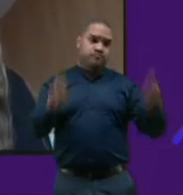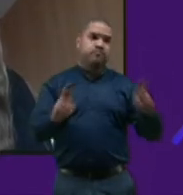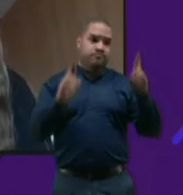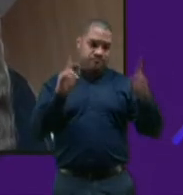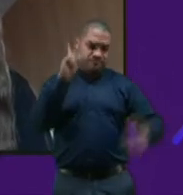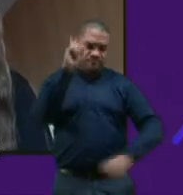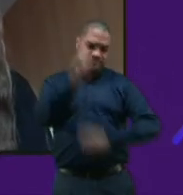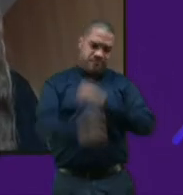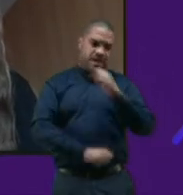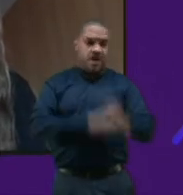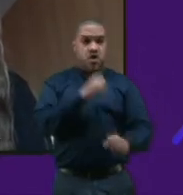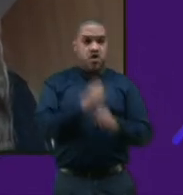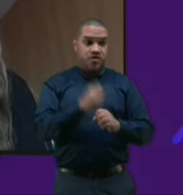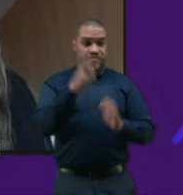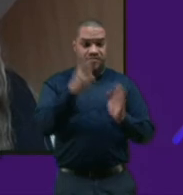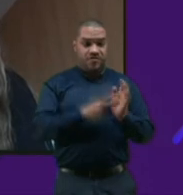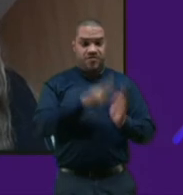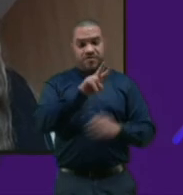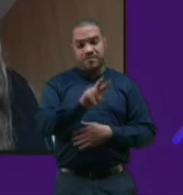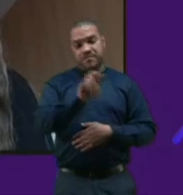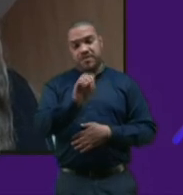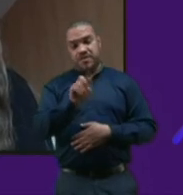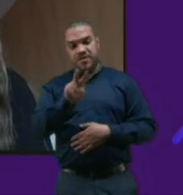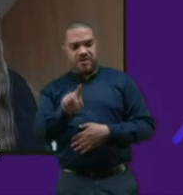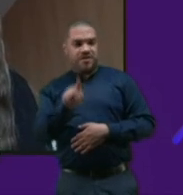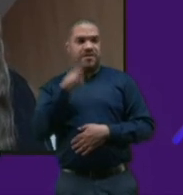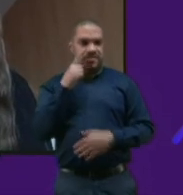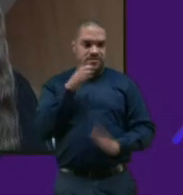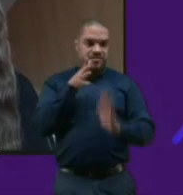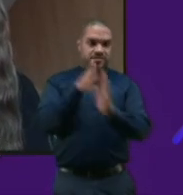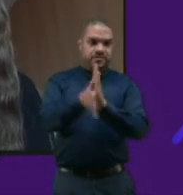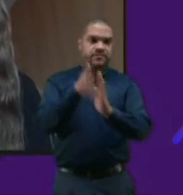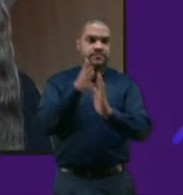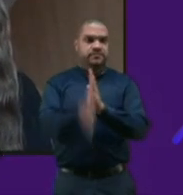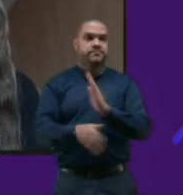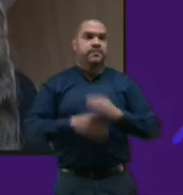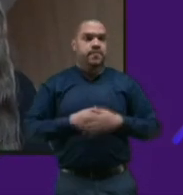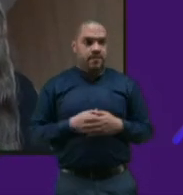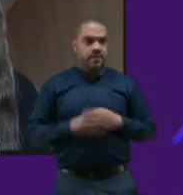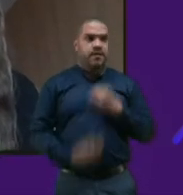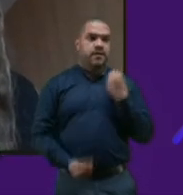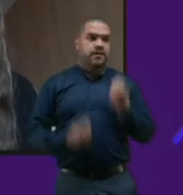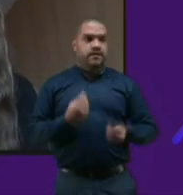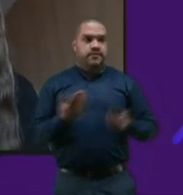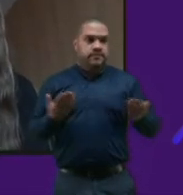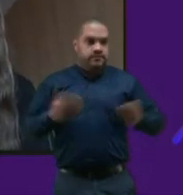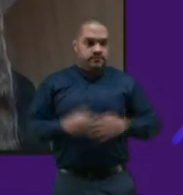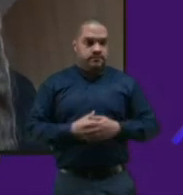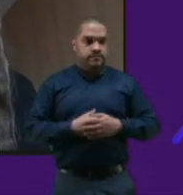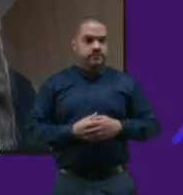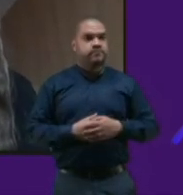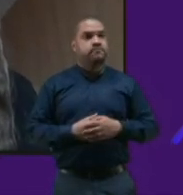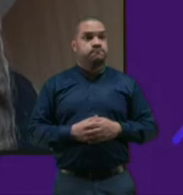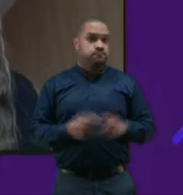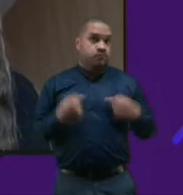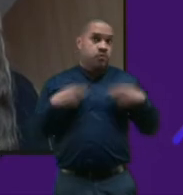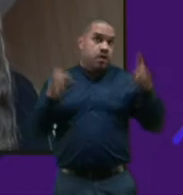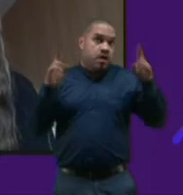cuentes una cifra así descomunal y tú seas ese unicornio que estoy yo esperando acá en